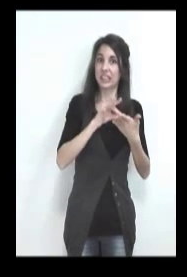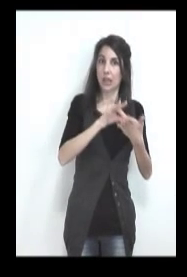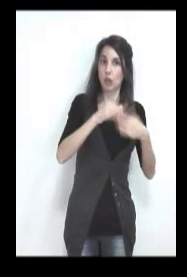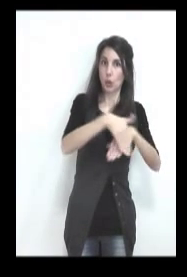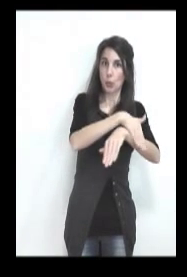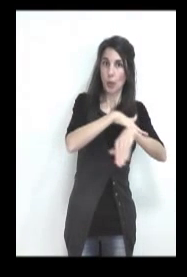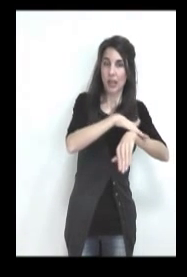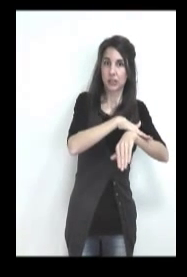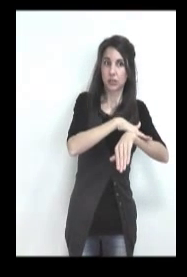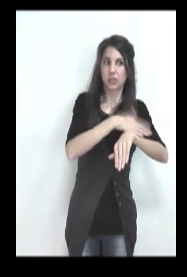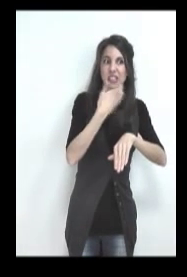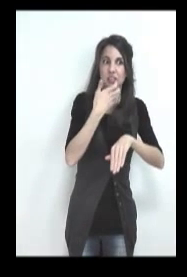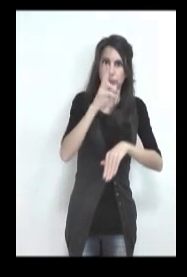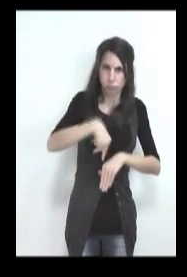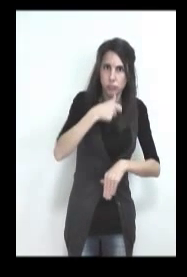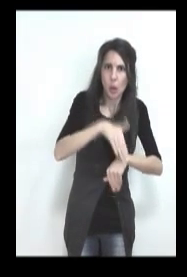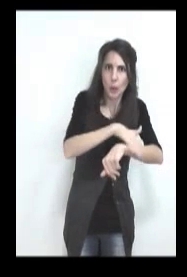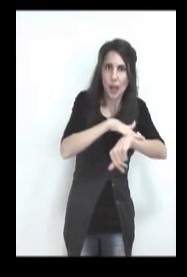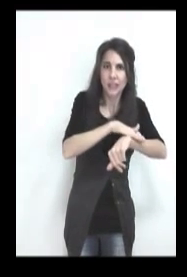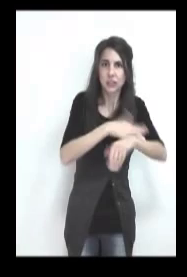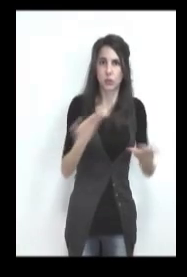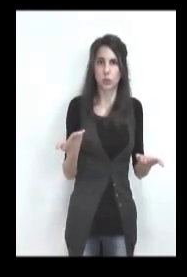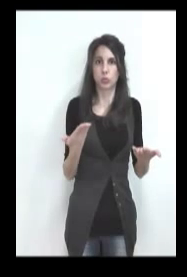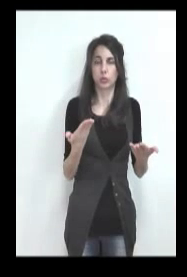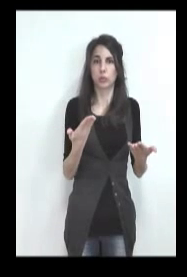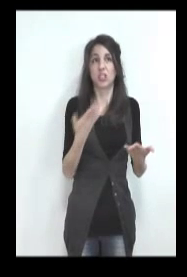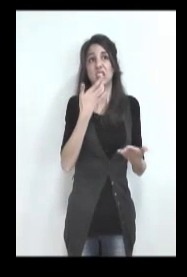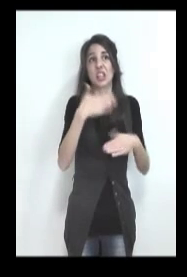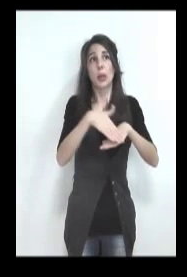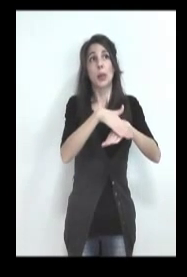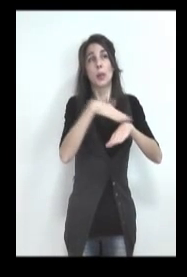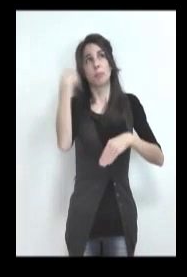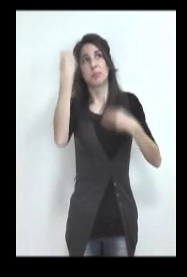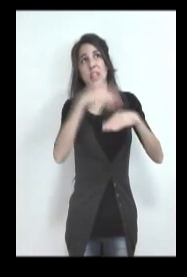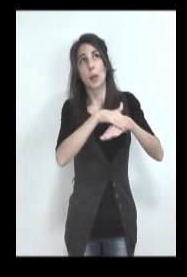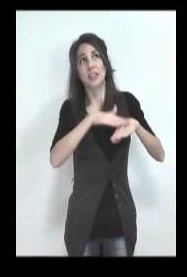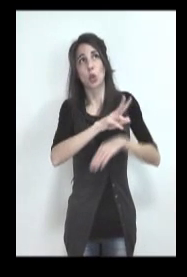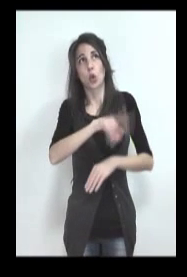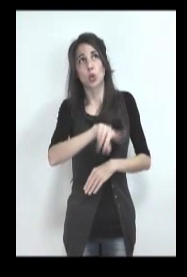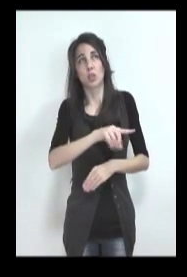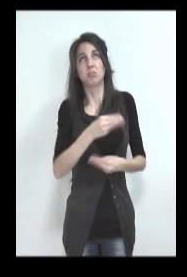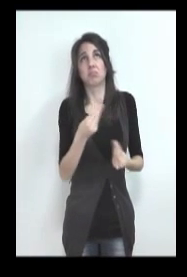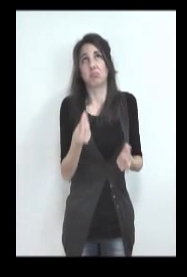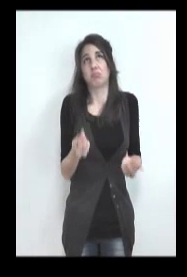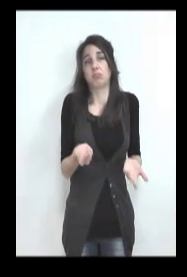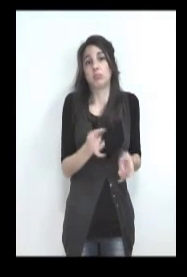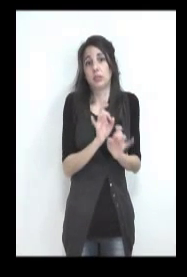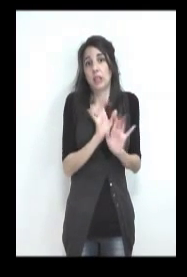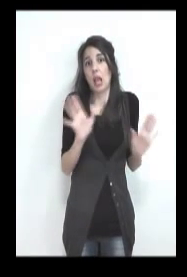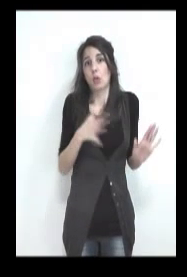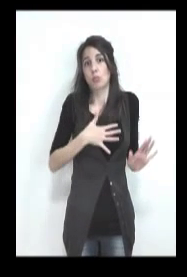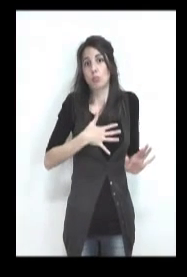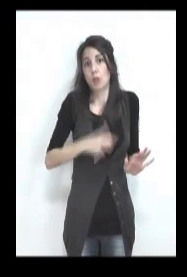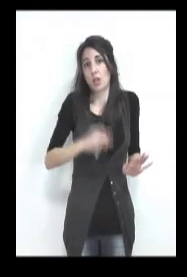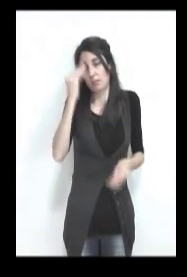si son considerados básicos? Si no son considerados básicos, pues bueno, efectivamente podemos plantearnos